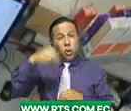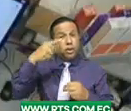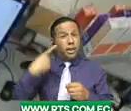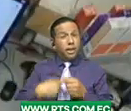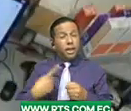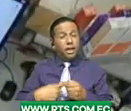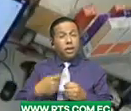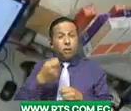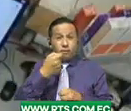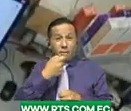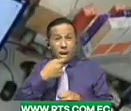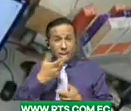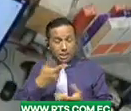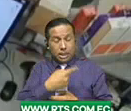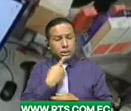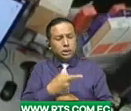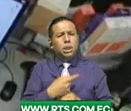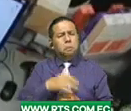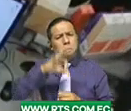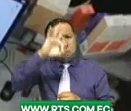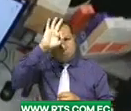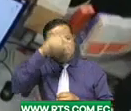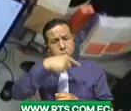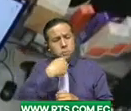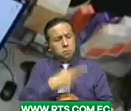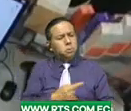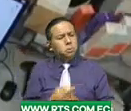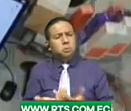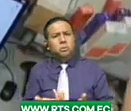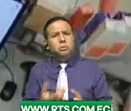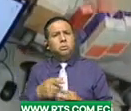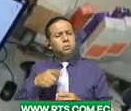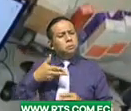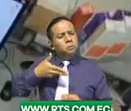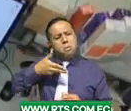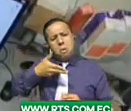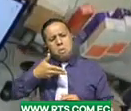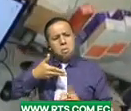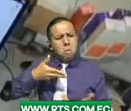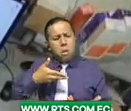de un violento asalto. El accionar de los pillos alcanzó a uno de los clientes.